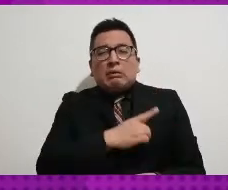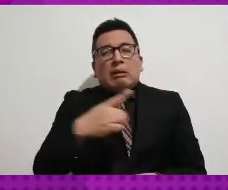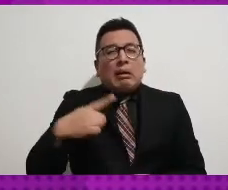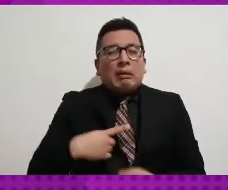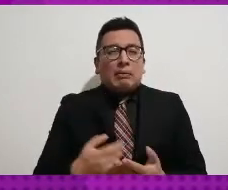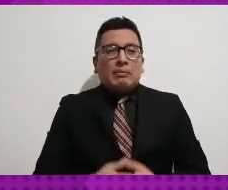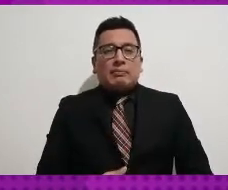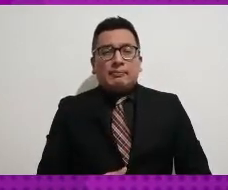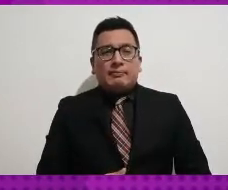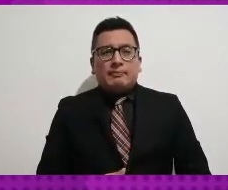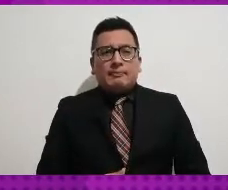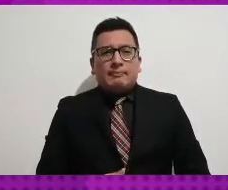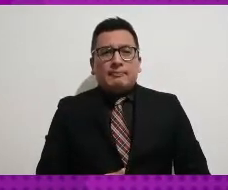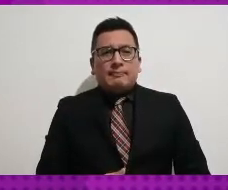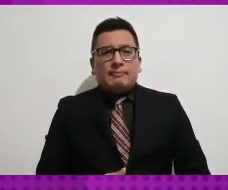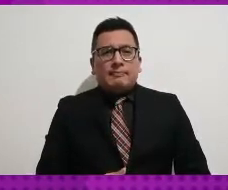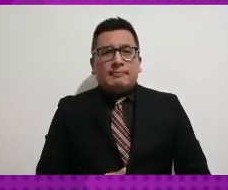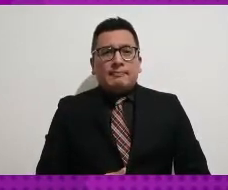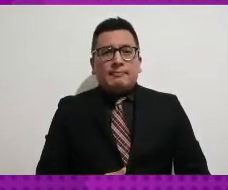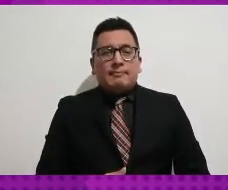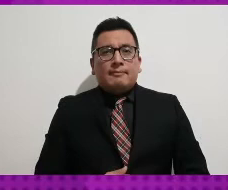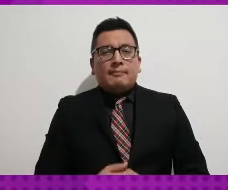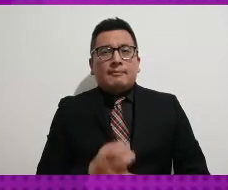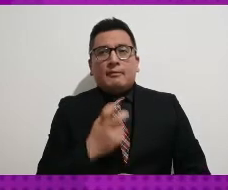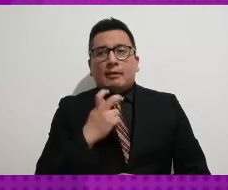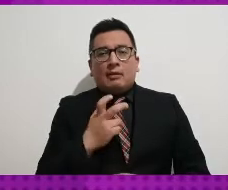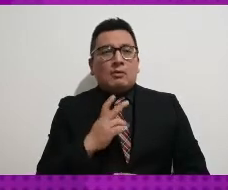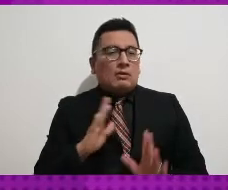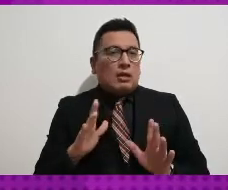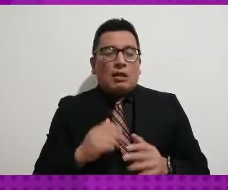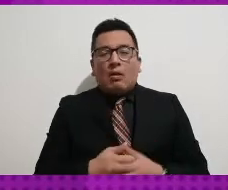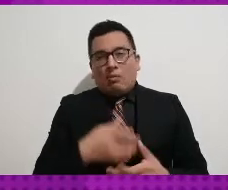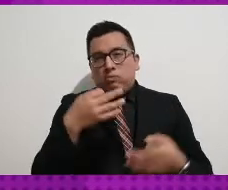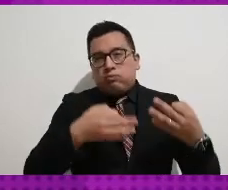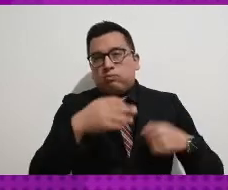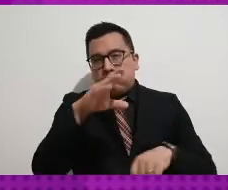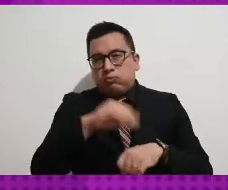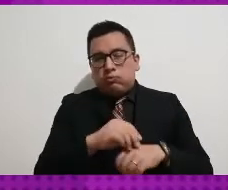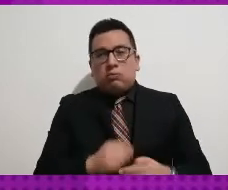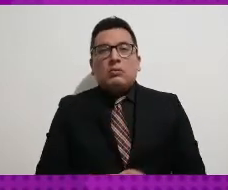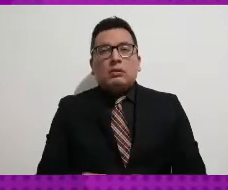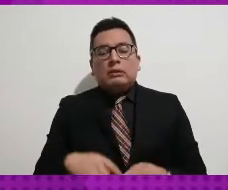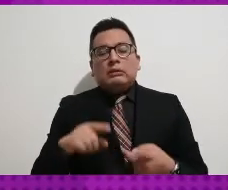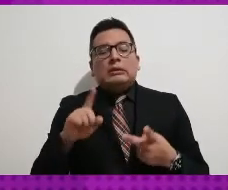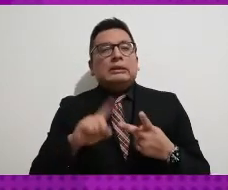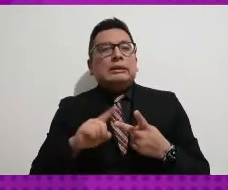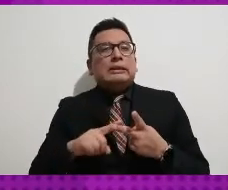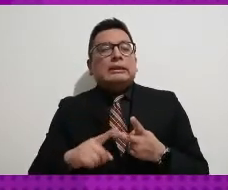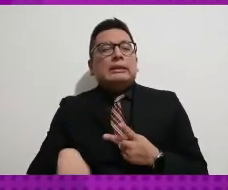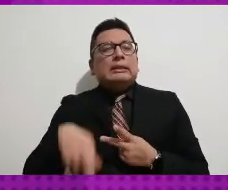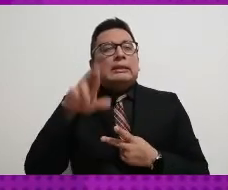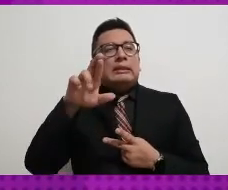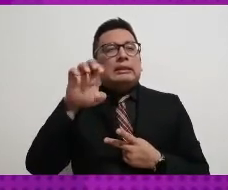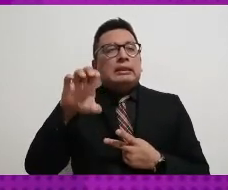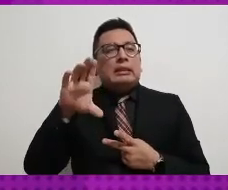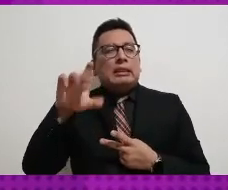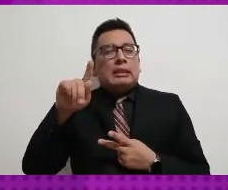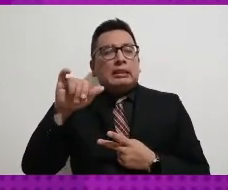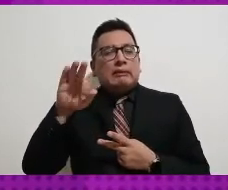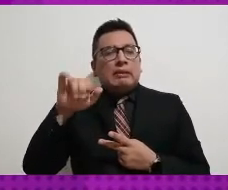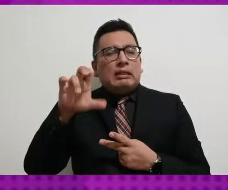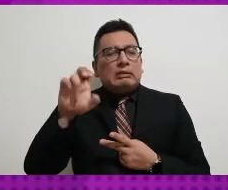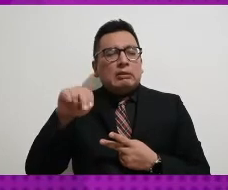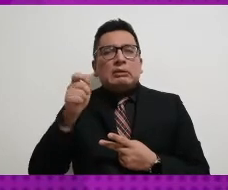en España listas Robinson, pero bueno, esta parte ya se abrió. El acceso a la rectificación puede ser que tú te cambies